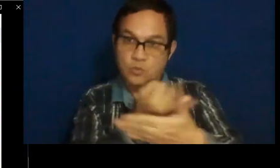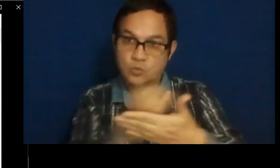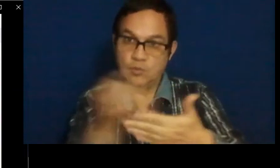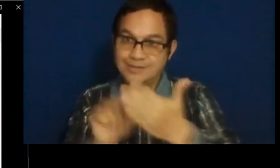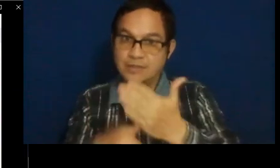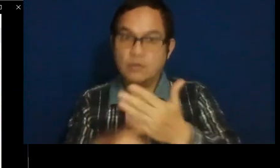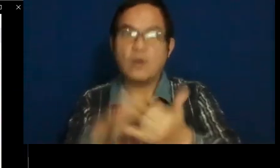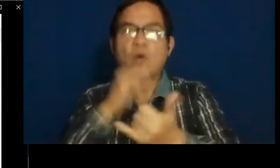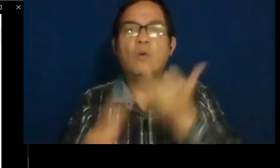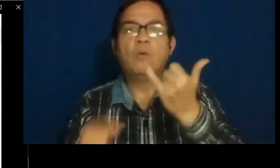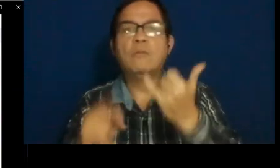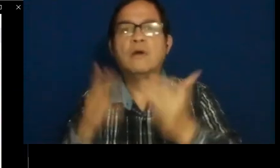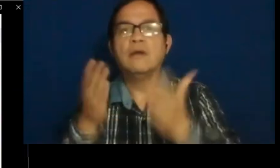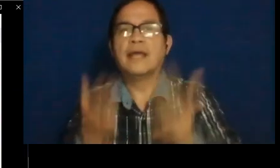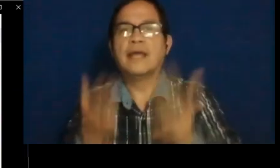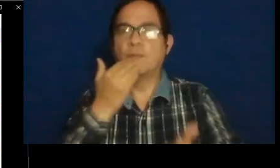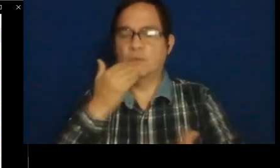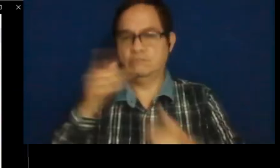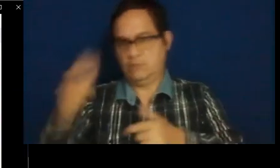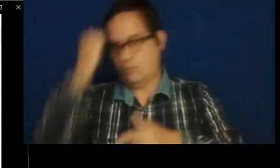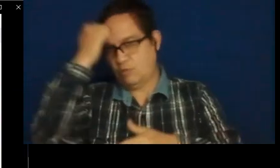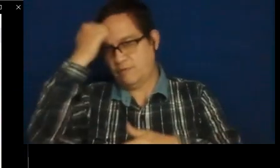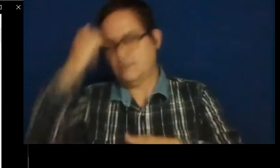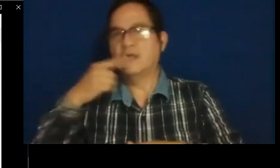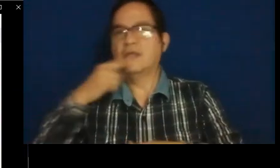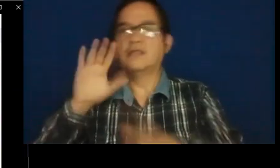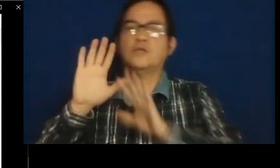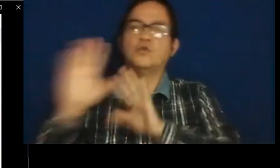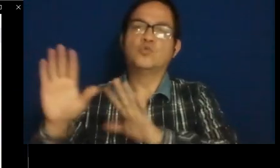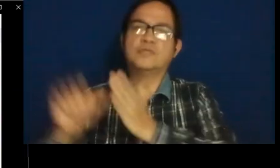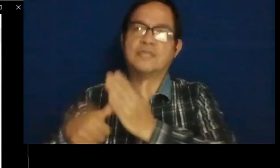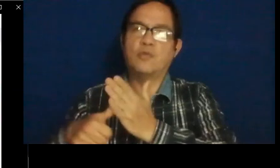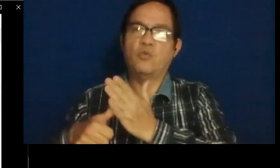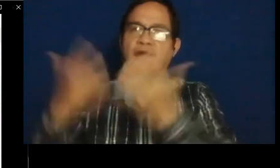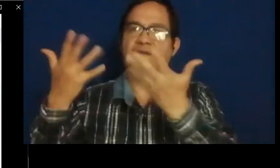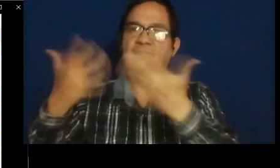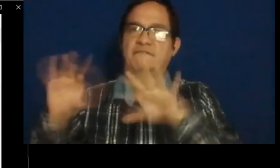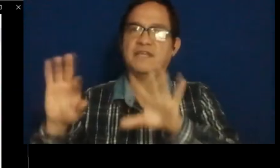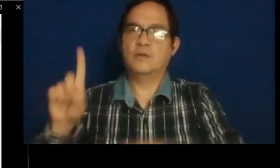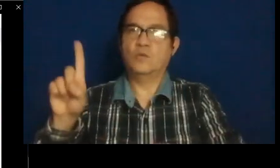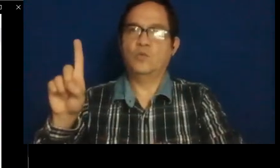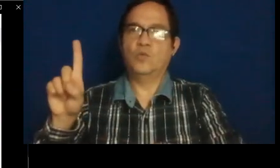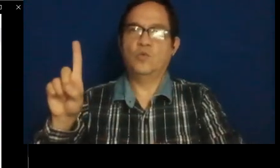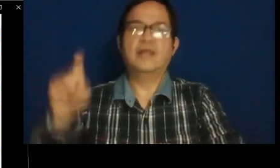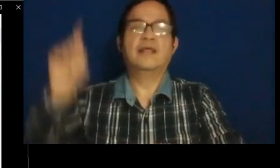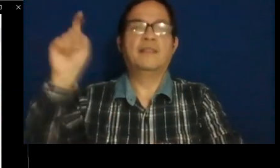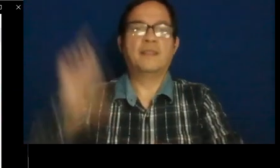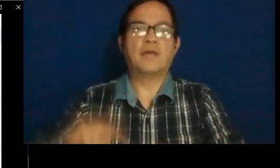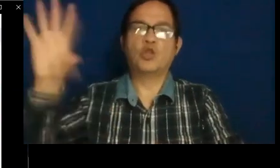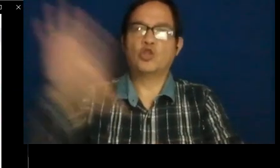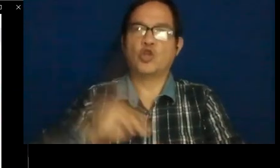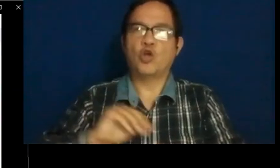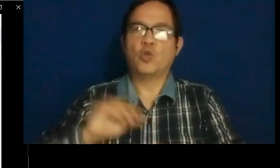estos 4 escenarios. Entonces, en mi caso particular, mi cédula termina en 1. Significa que todas mis simulaciones las voy a hacer con